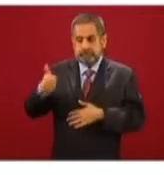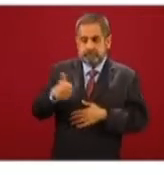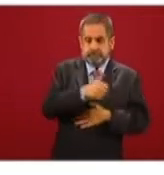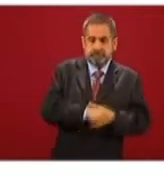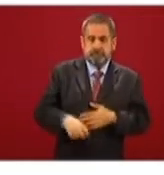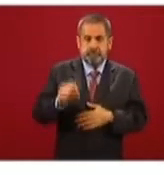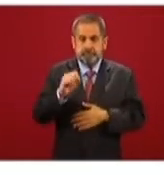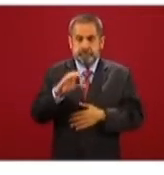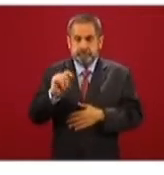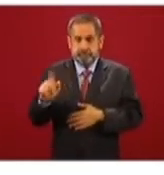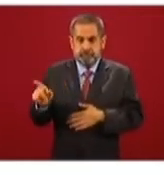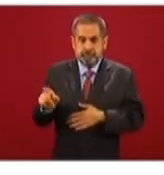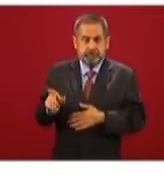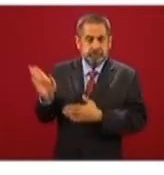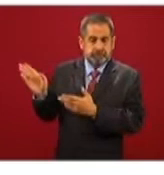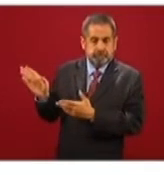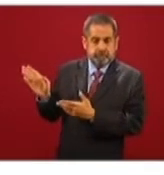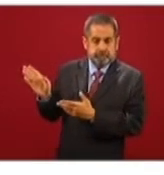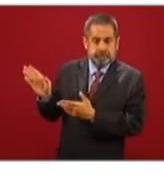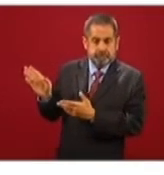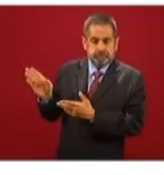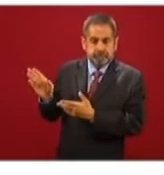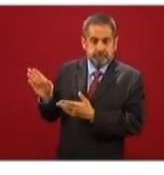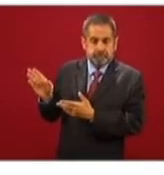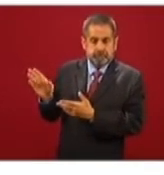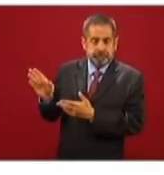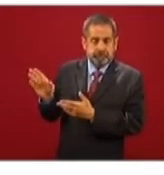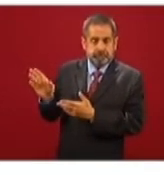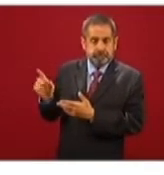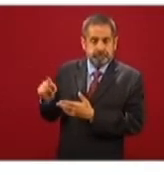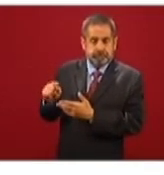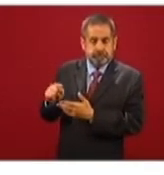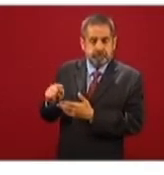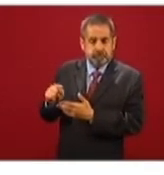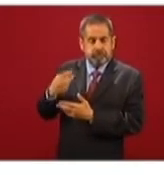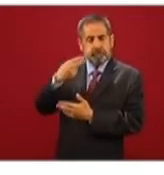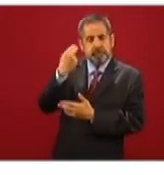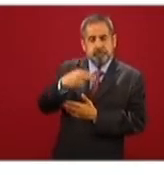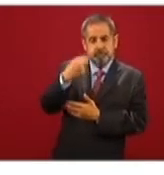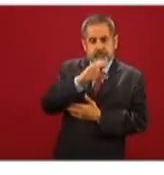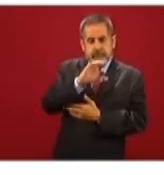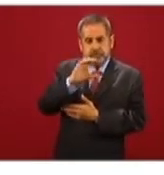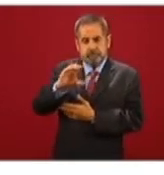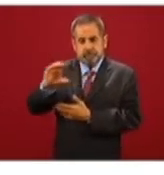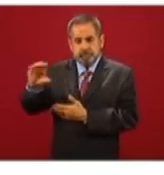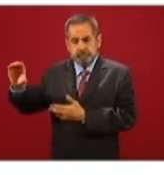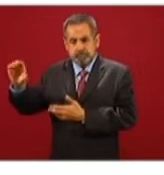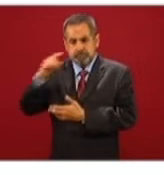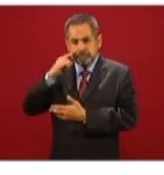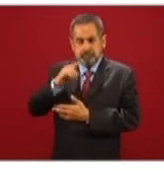y Transportes, Hacienda y Crédito Público, Turismo. Tenemos a